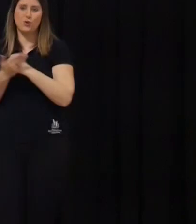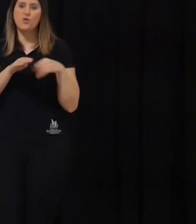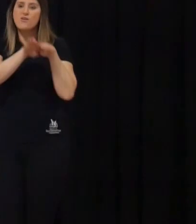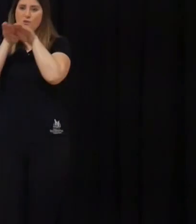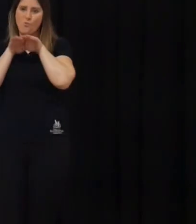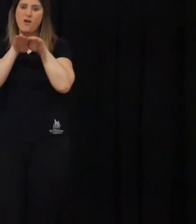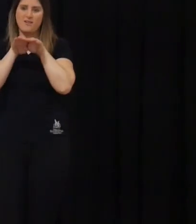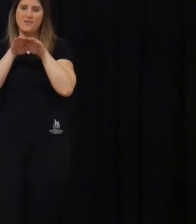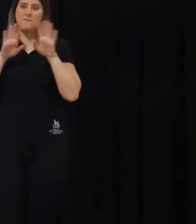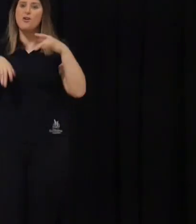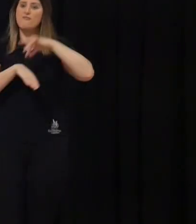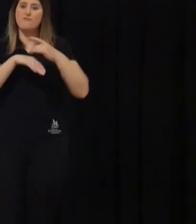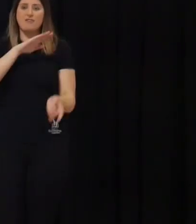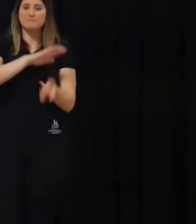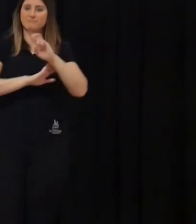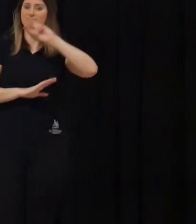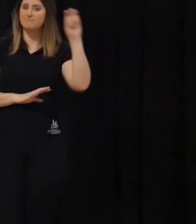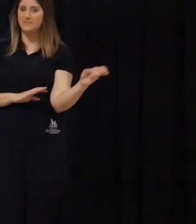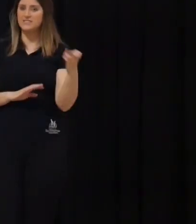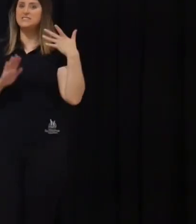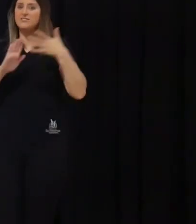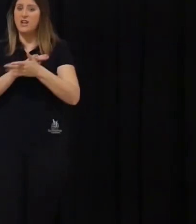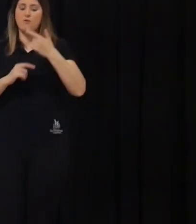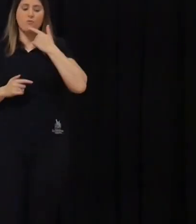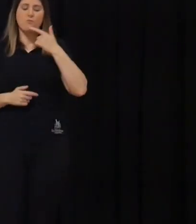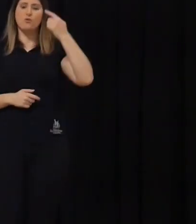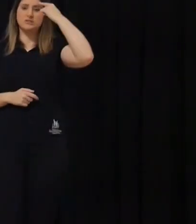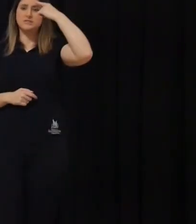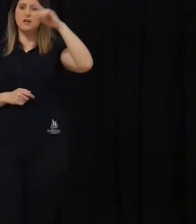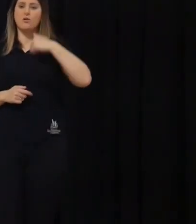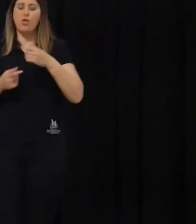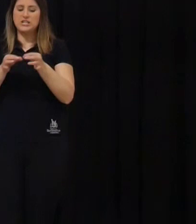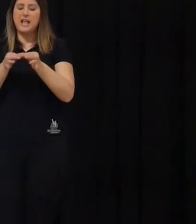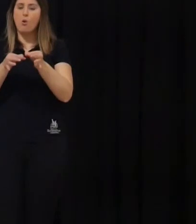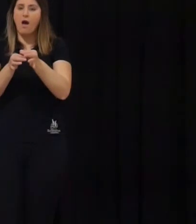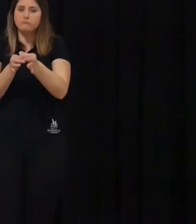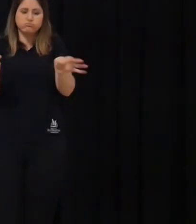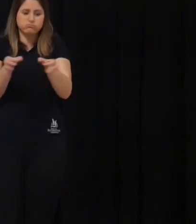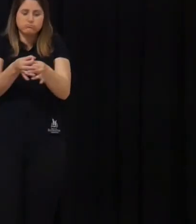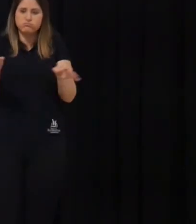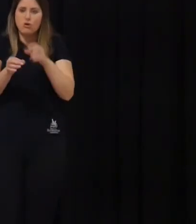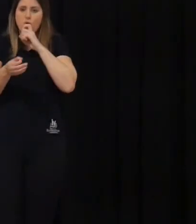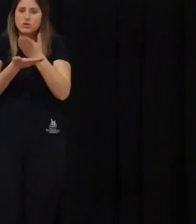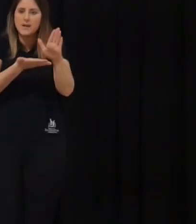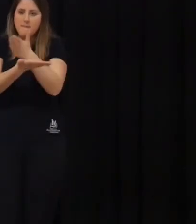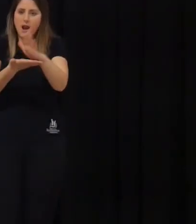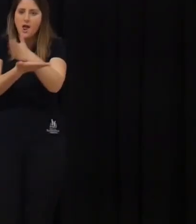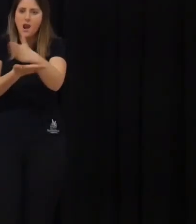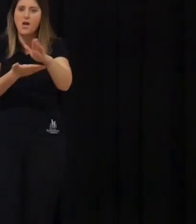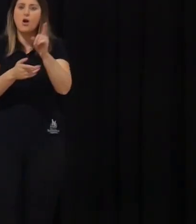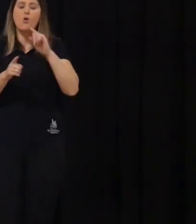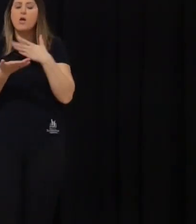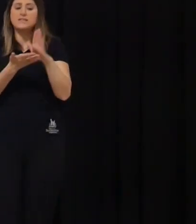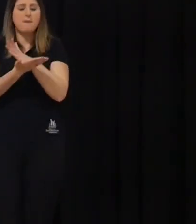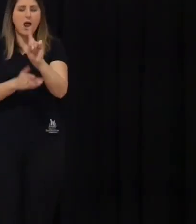tiene y está sometida a una regla del cuerpo. Sabe cuándo tiene que dividirse. Sabe cuándo tiene que no